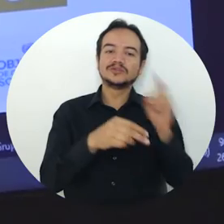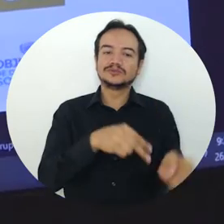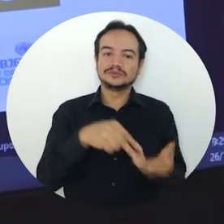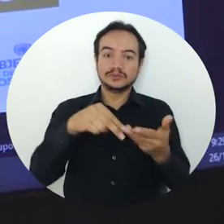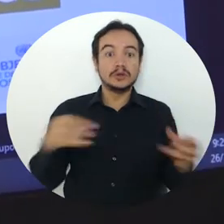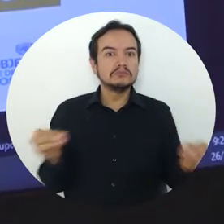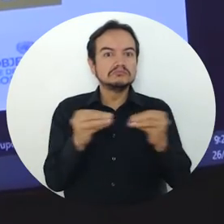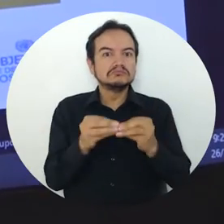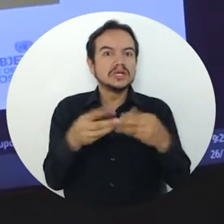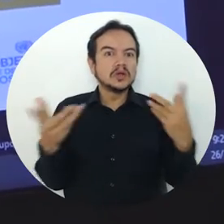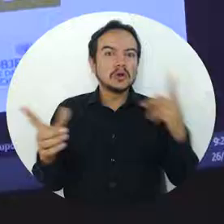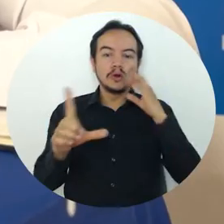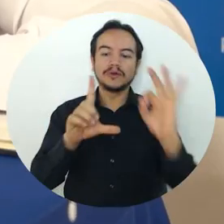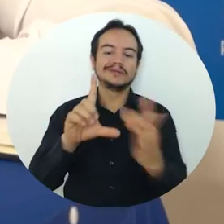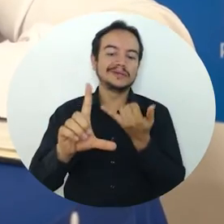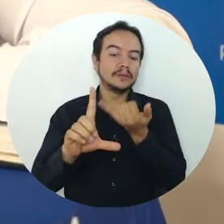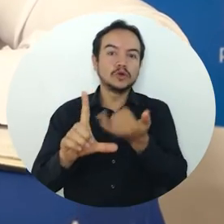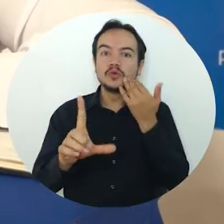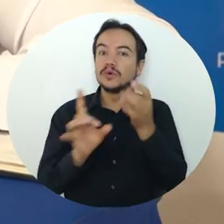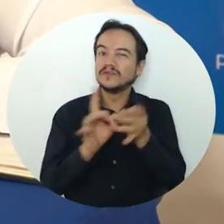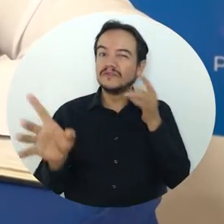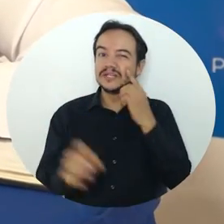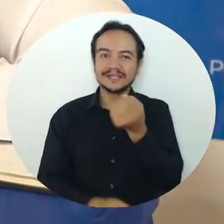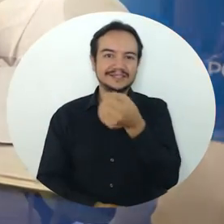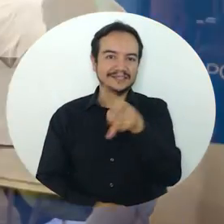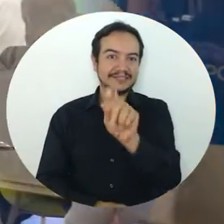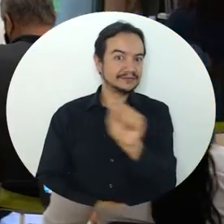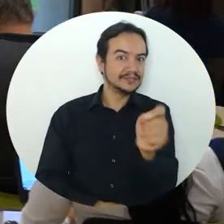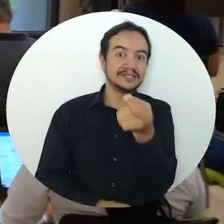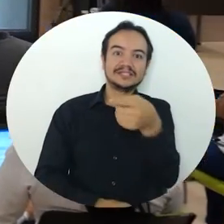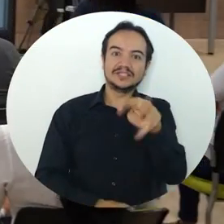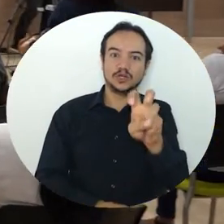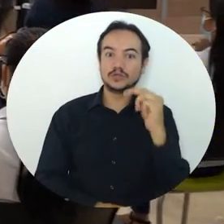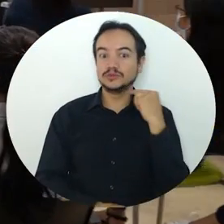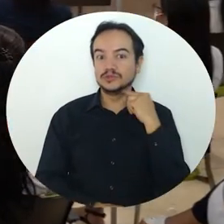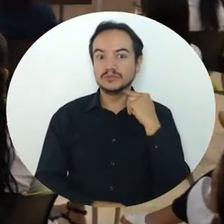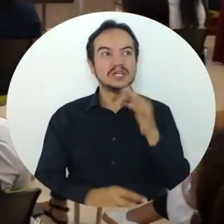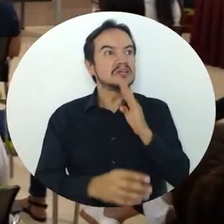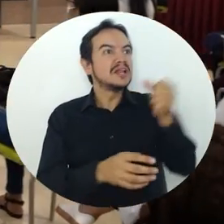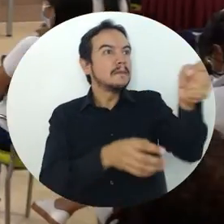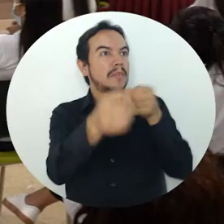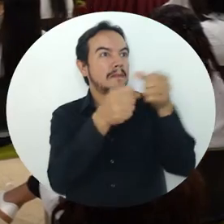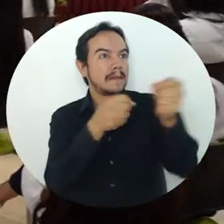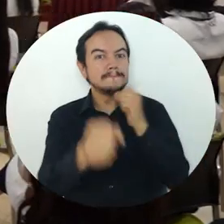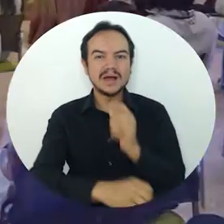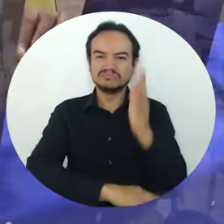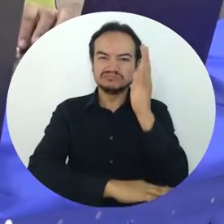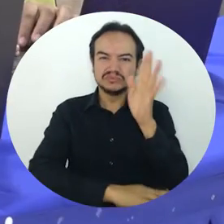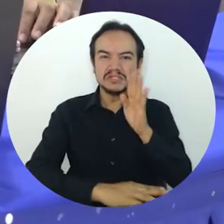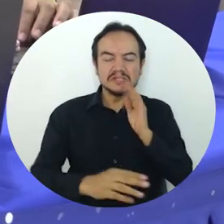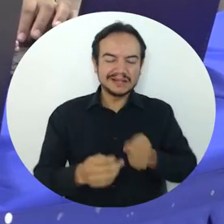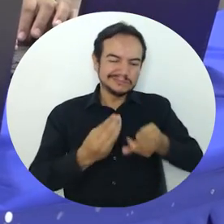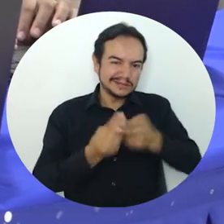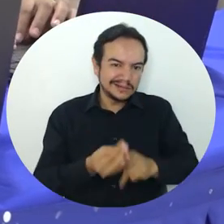y se llevará a cabo de manera virtual el próximo 17 y 18 de noviembre con paneles de expertos, talleres y